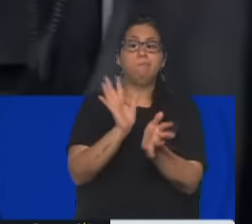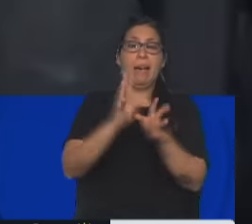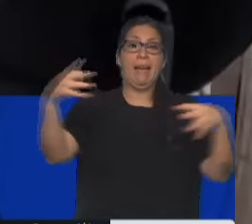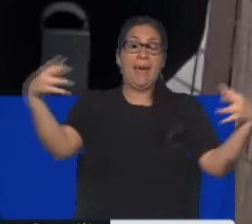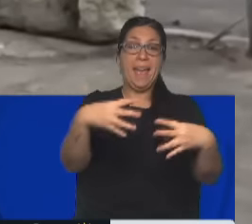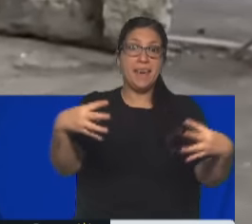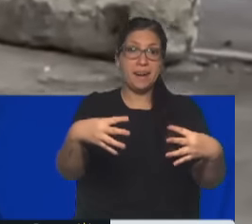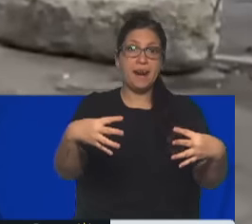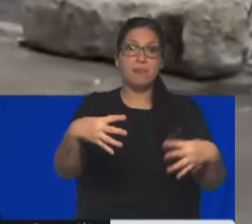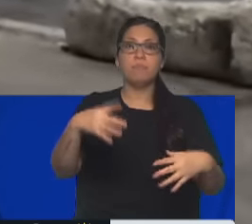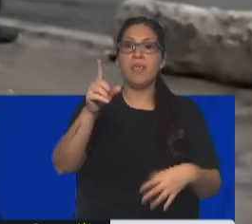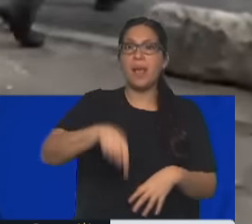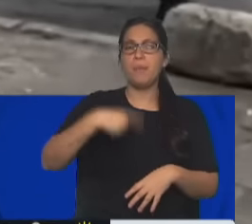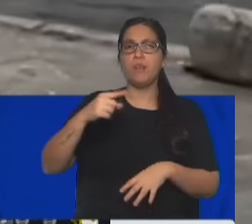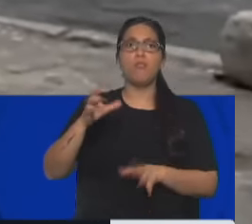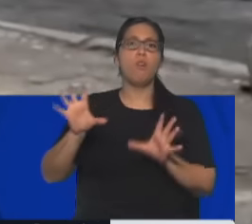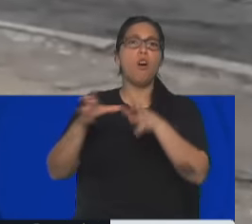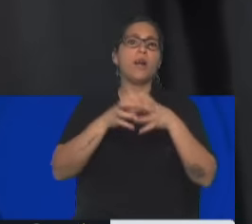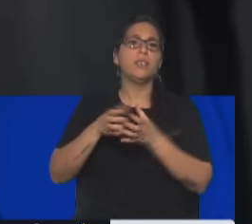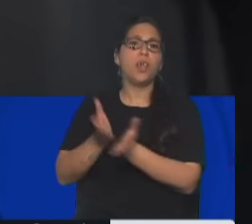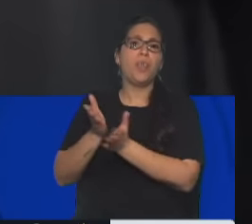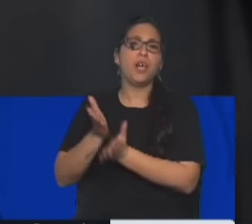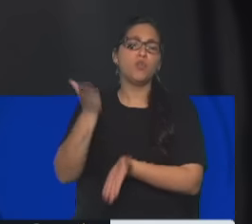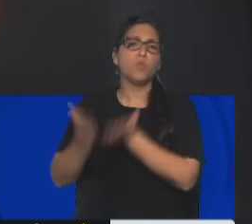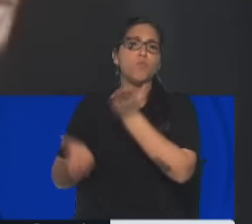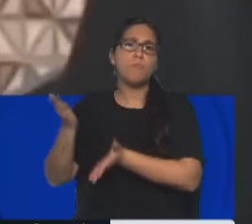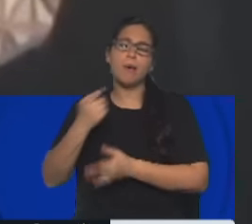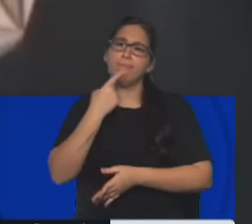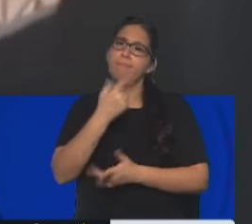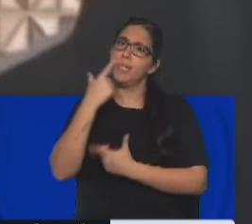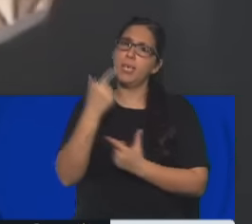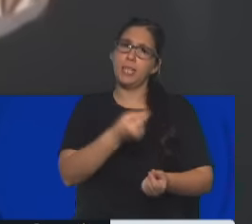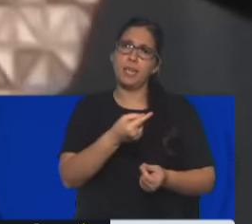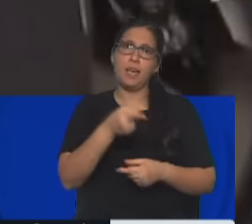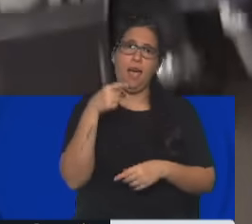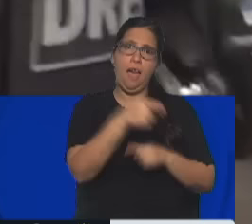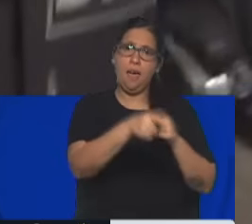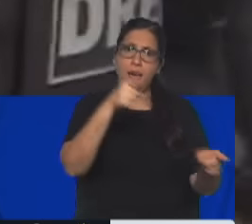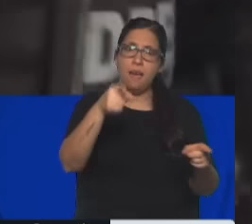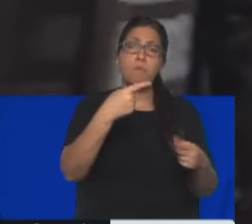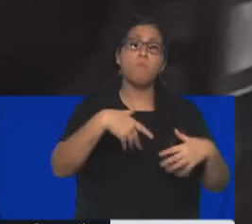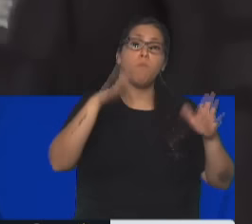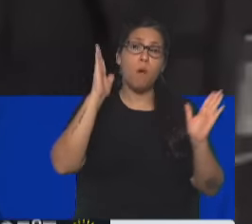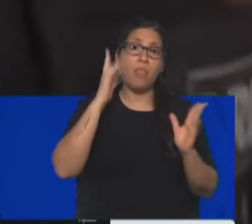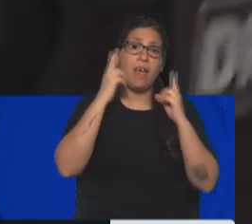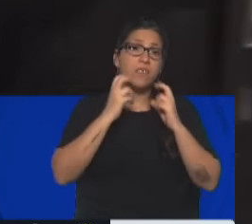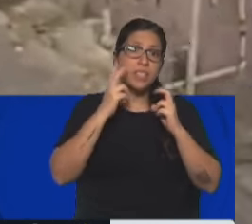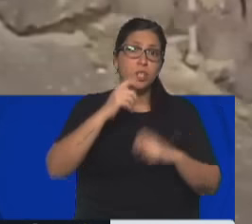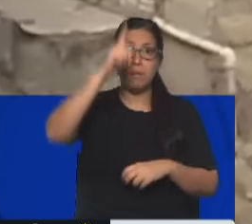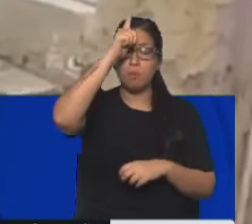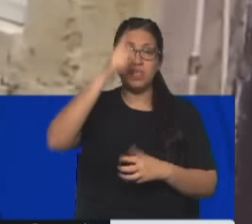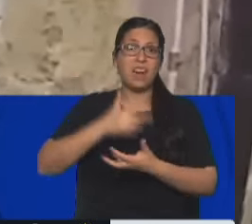generó críticas y denuncias de organizaciones de derechos humanos que podrían abrir investigaciones judiciales, poniendo además en evidencia